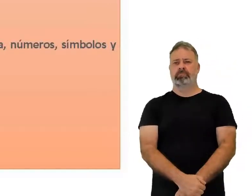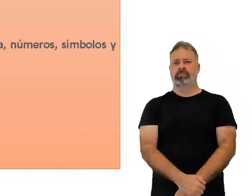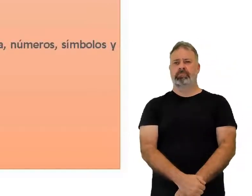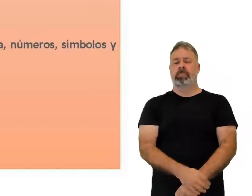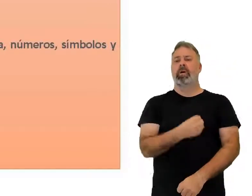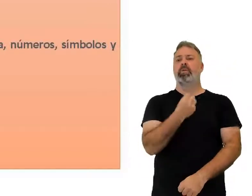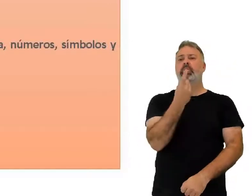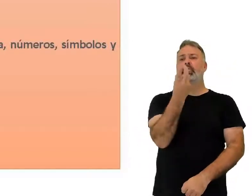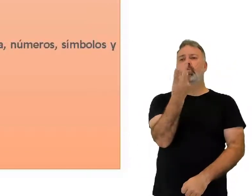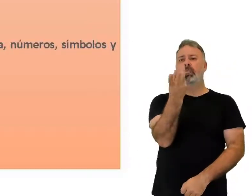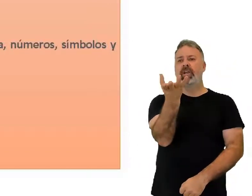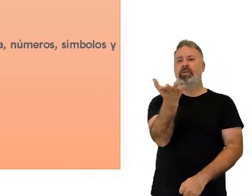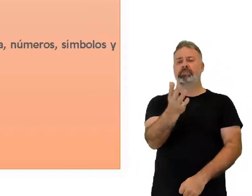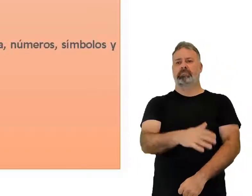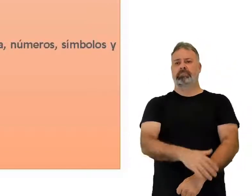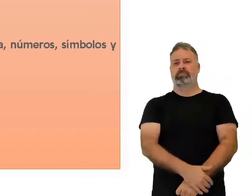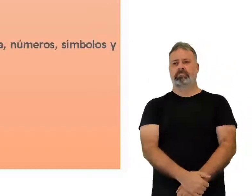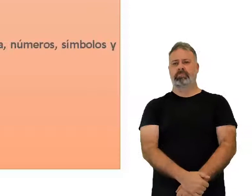números,